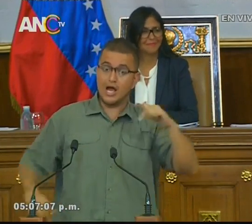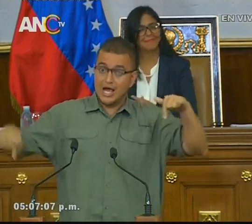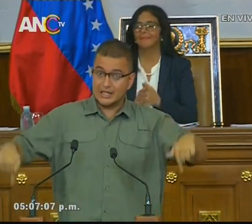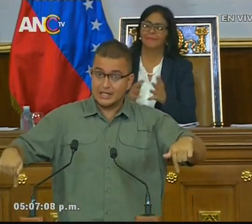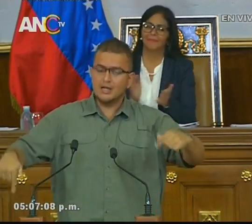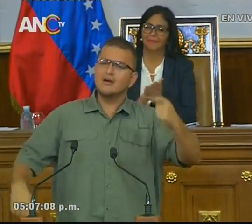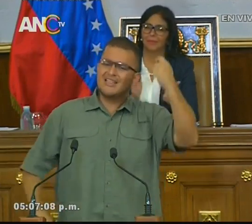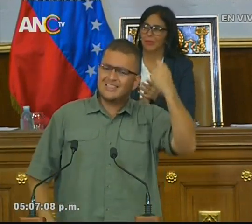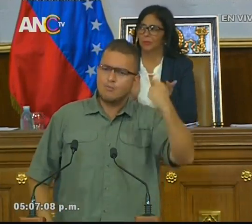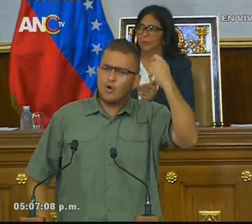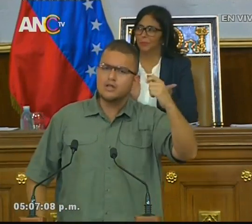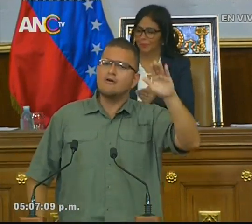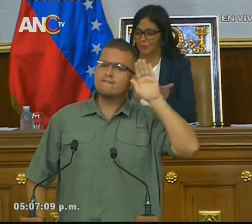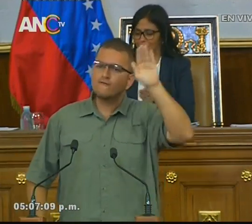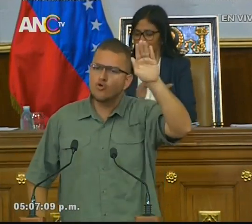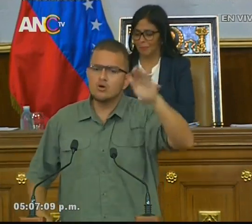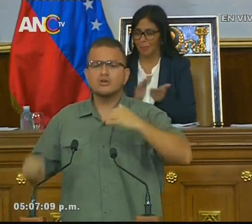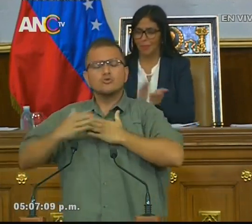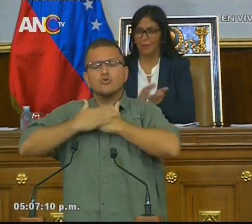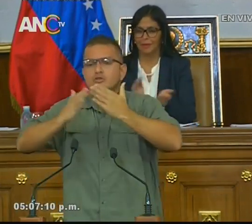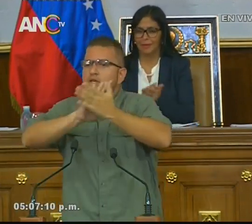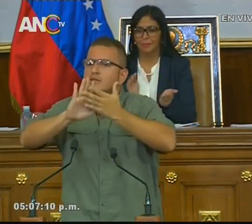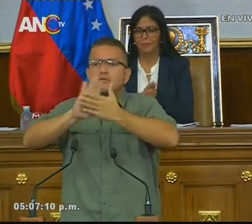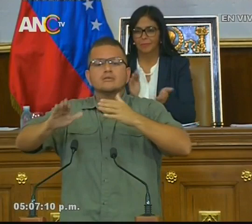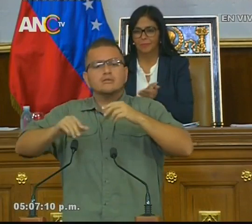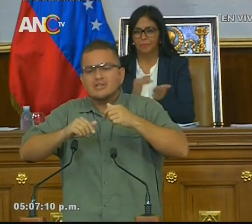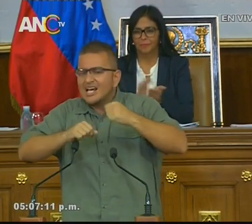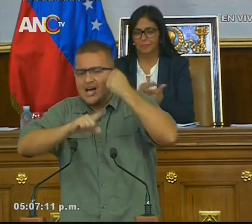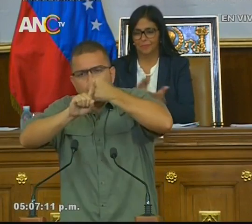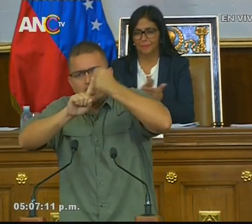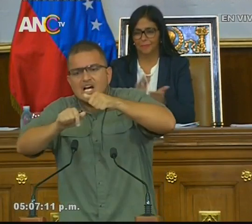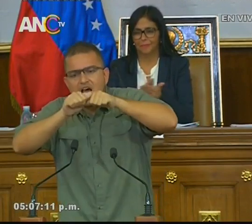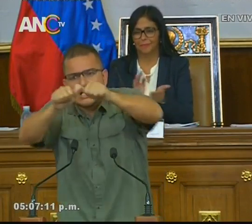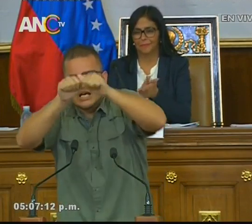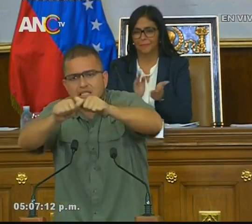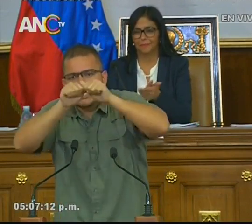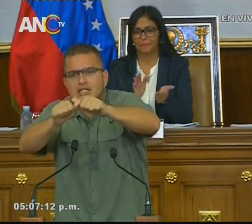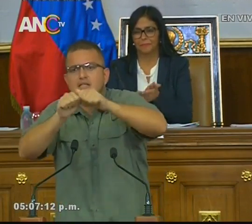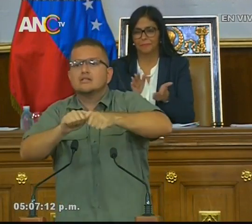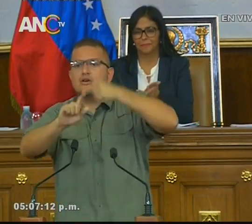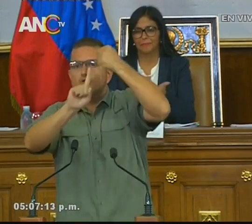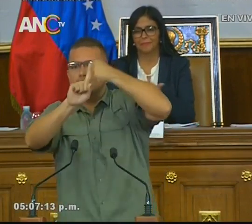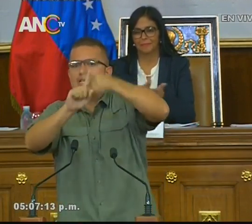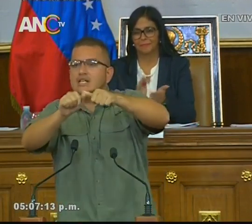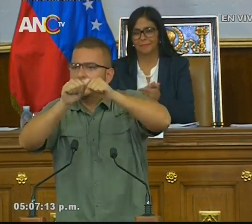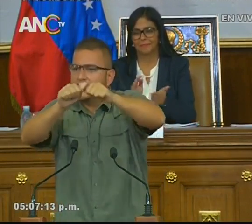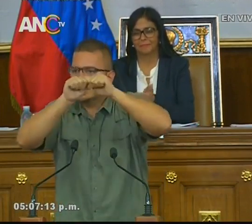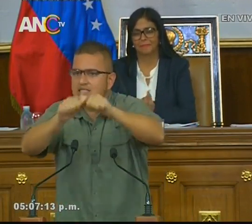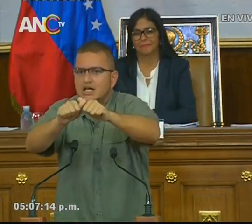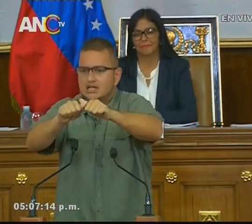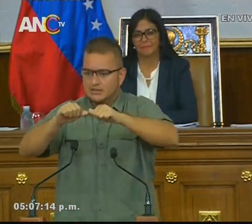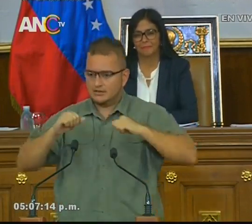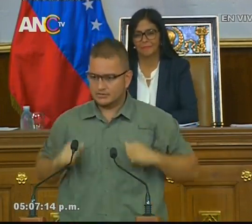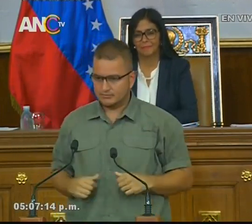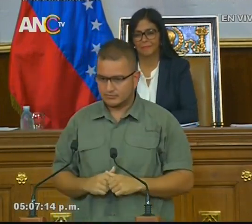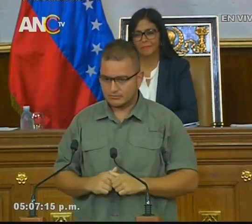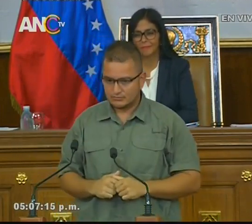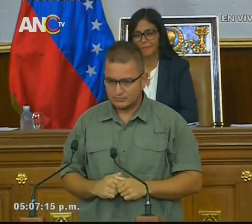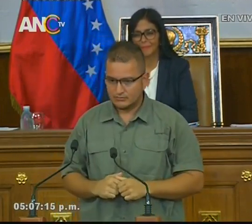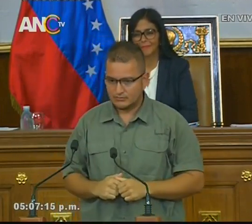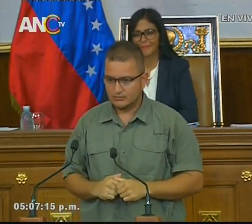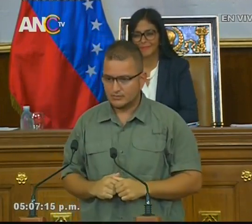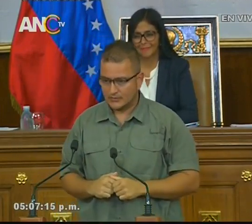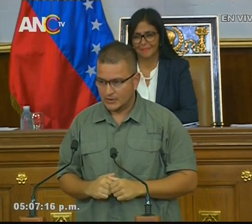sorda debe ser impulsada para que en un futuro todos logremos la integración social que tanto hemos soñado, que tanto hemos